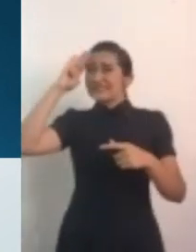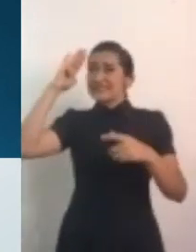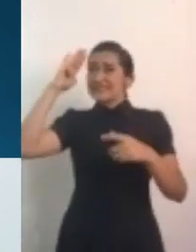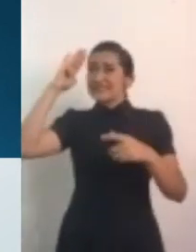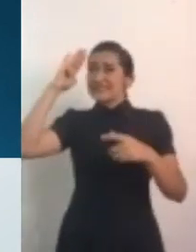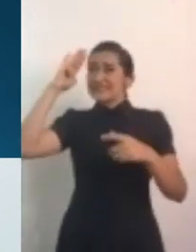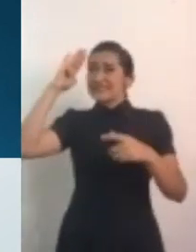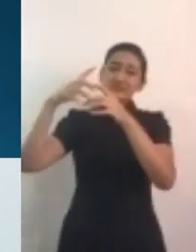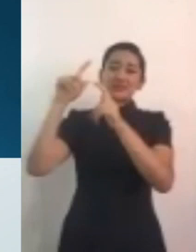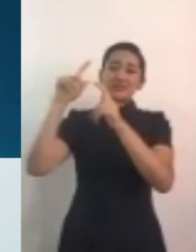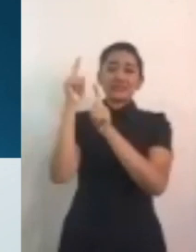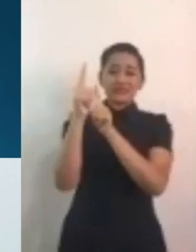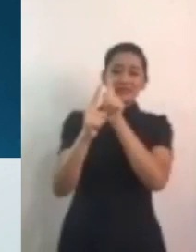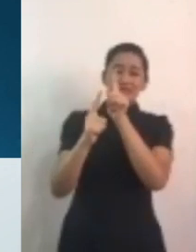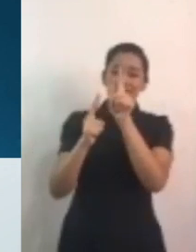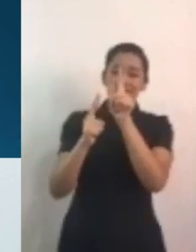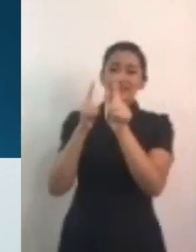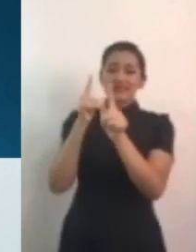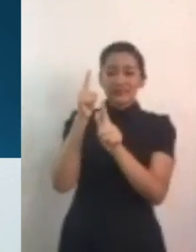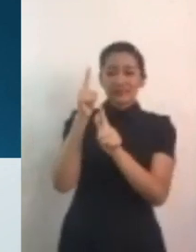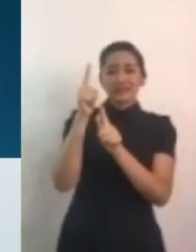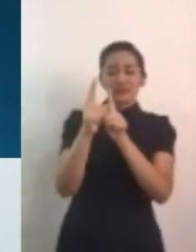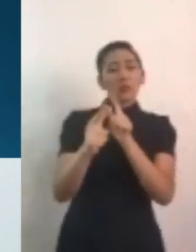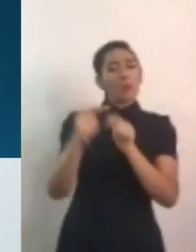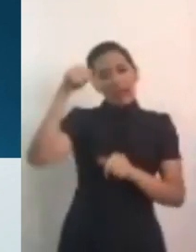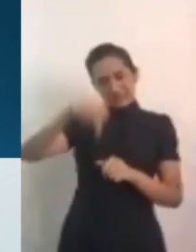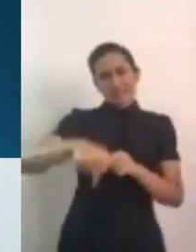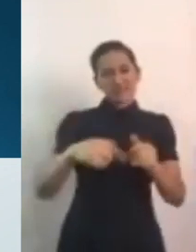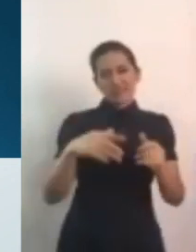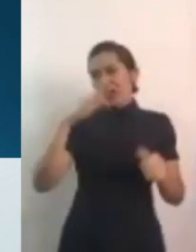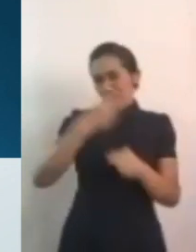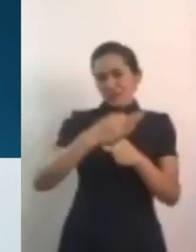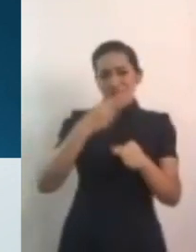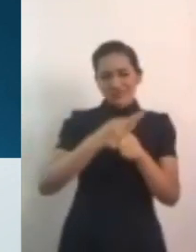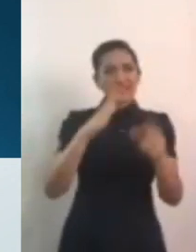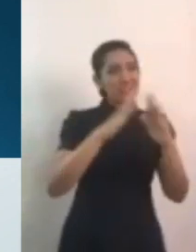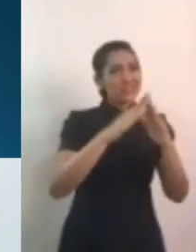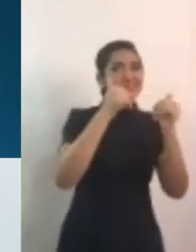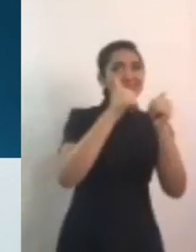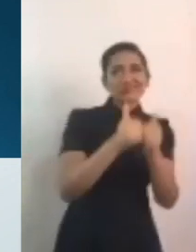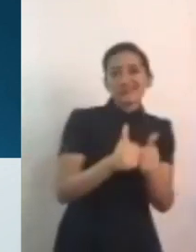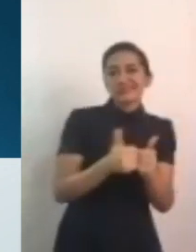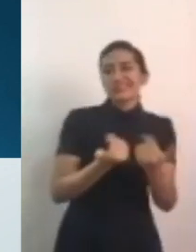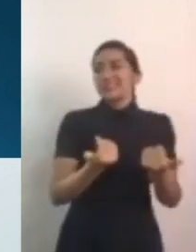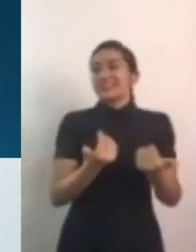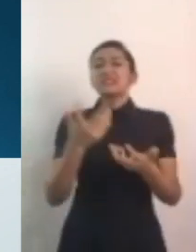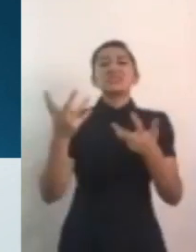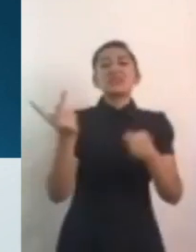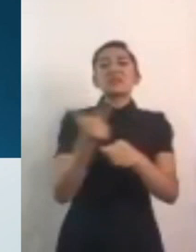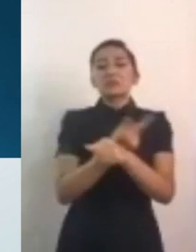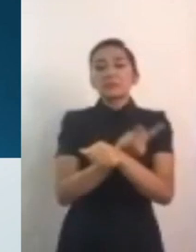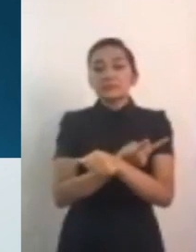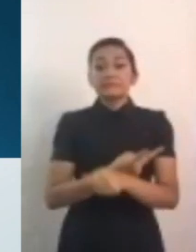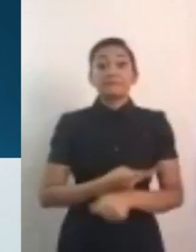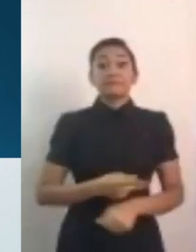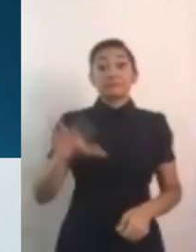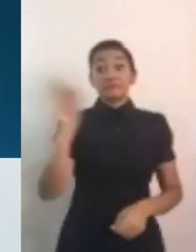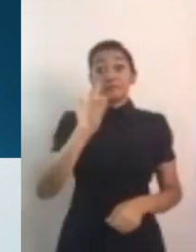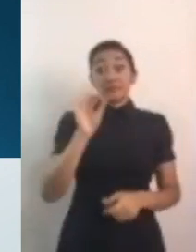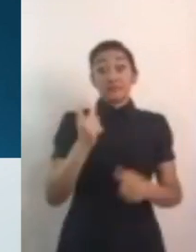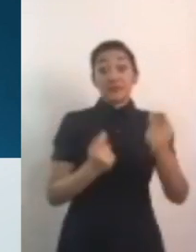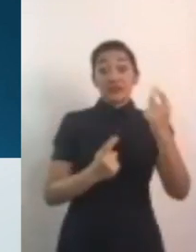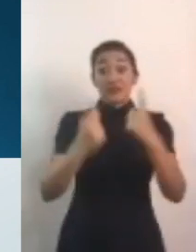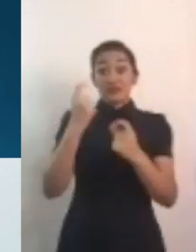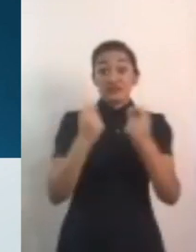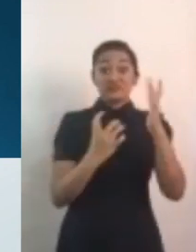dentro de una cuarentena como la que estamos viviendo. Normalmente ocurre cuando hay ciertos extremos y entre estos